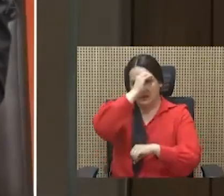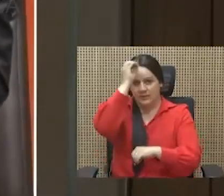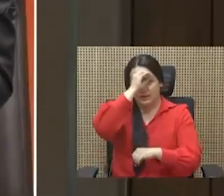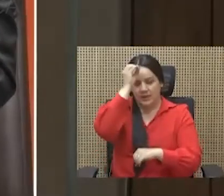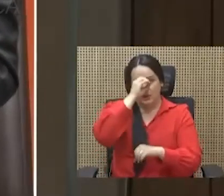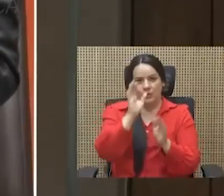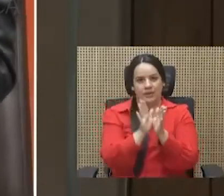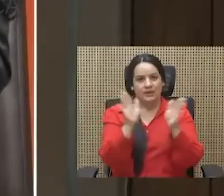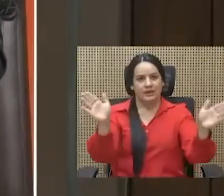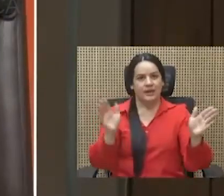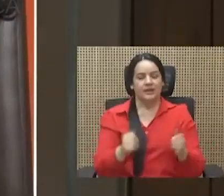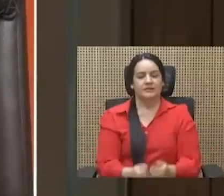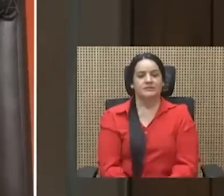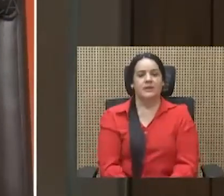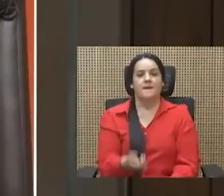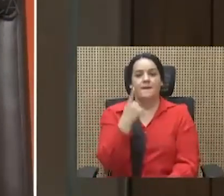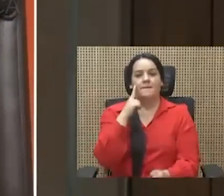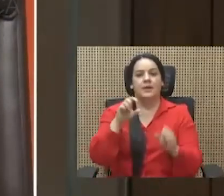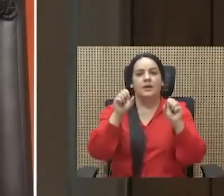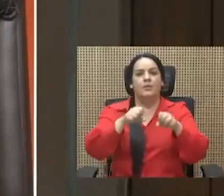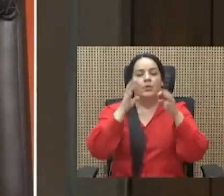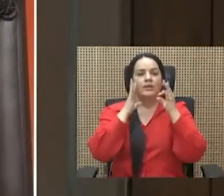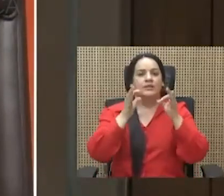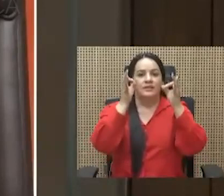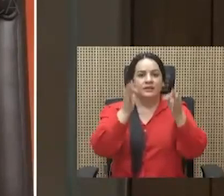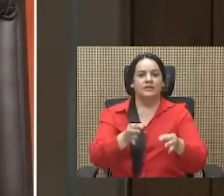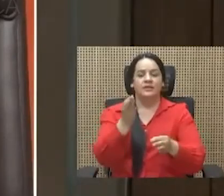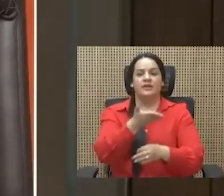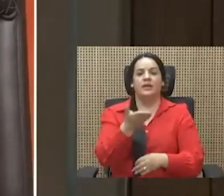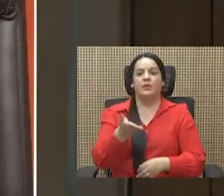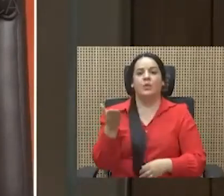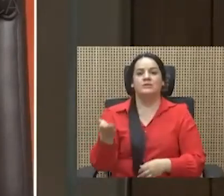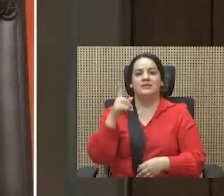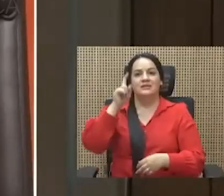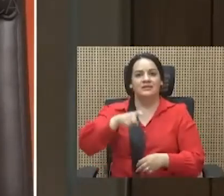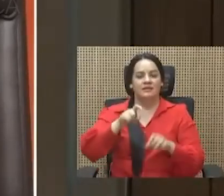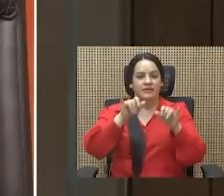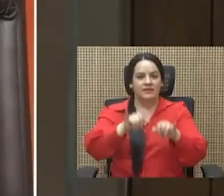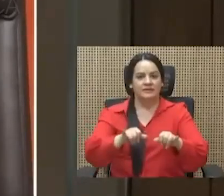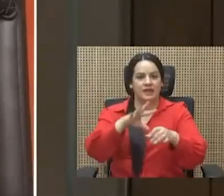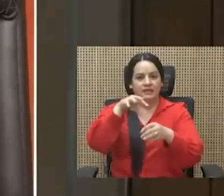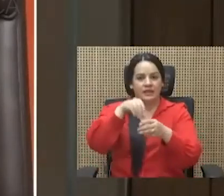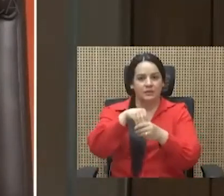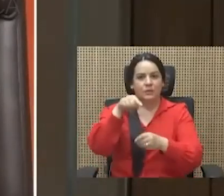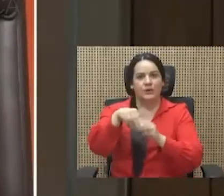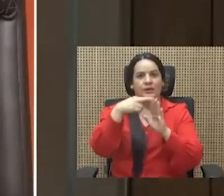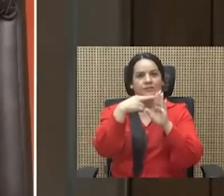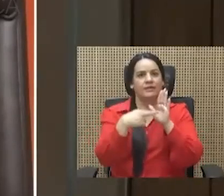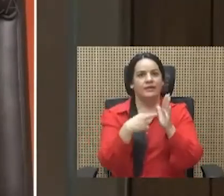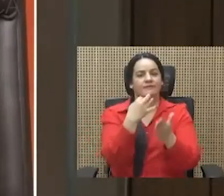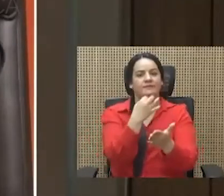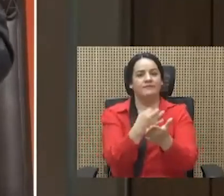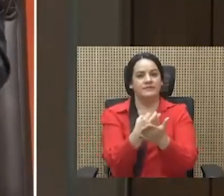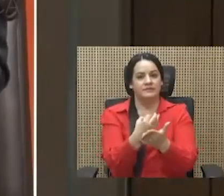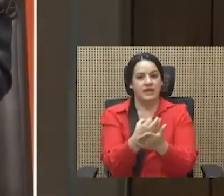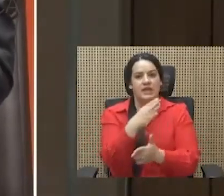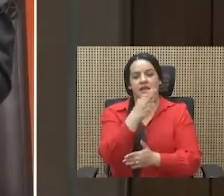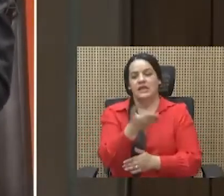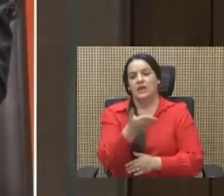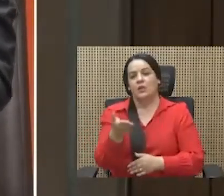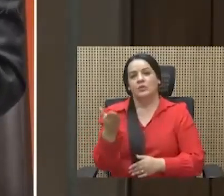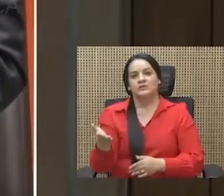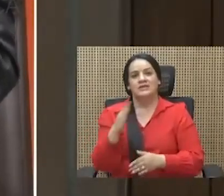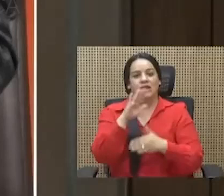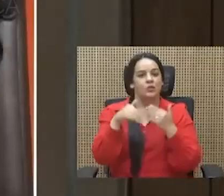para determinar qué cosas deben de estar dentro de la regla fiscal y qué cosas del todo no deben